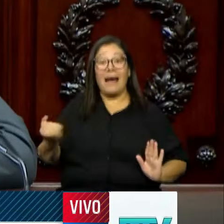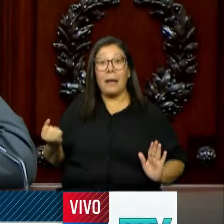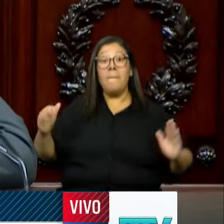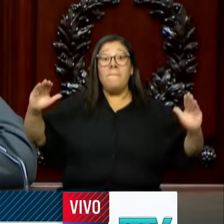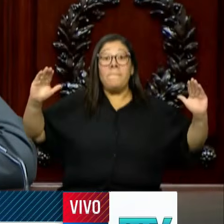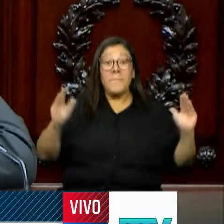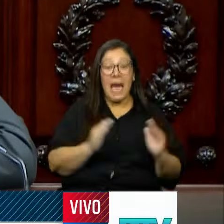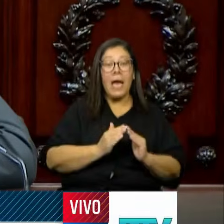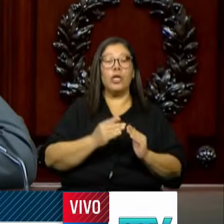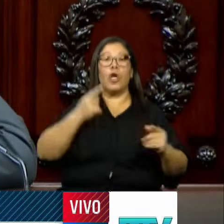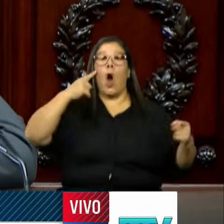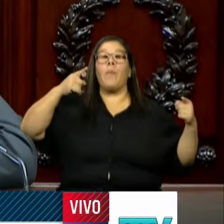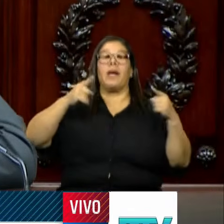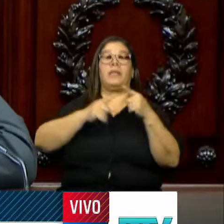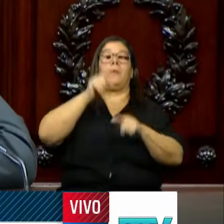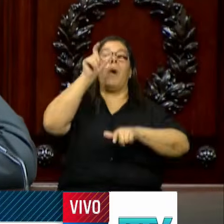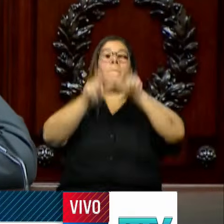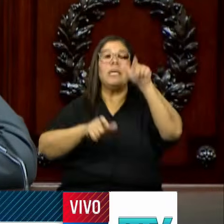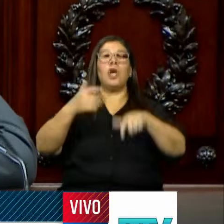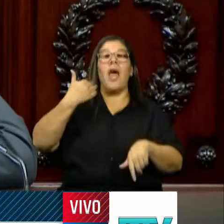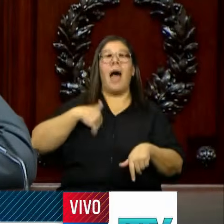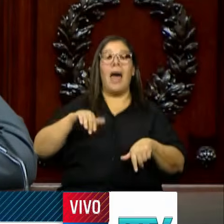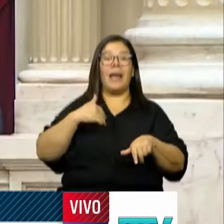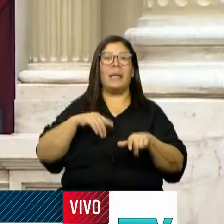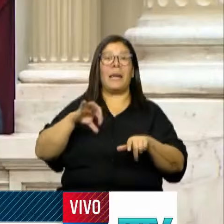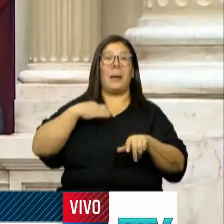los argentinos.